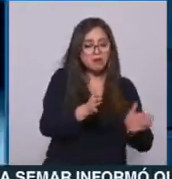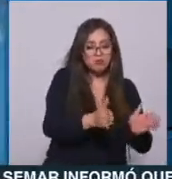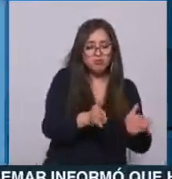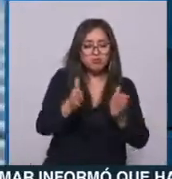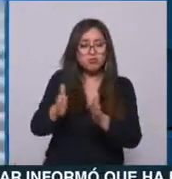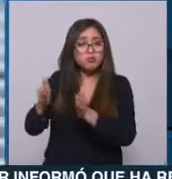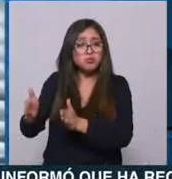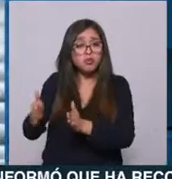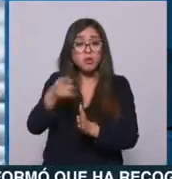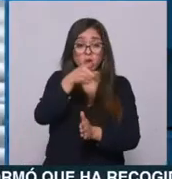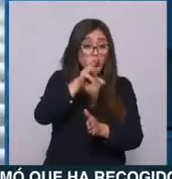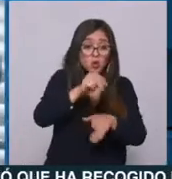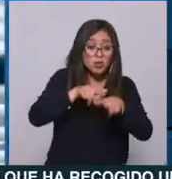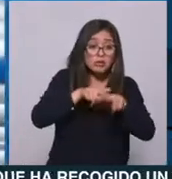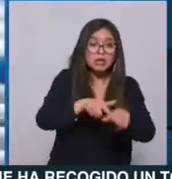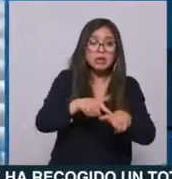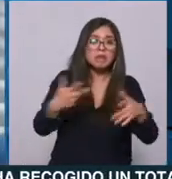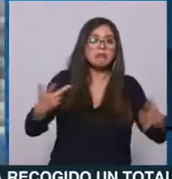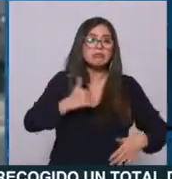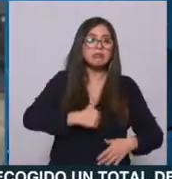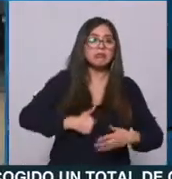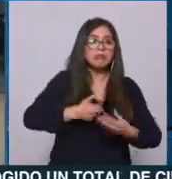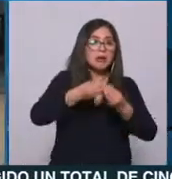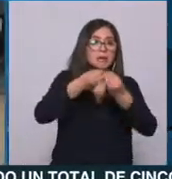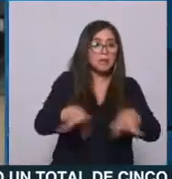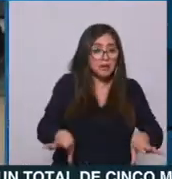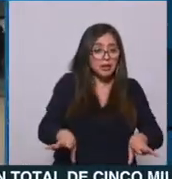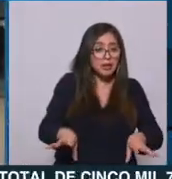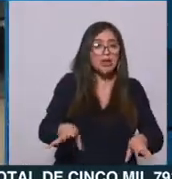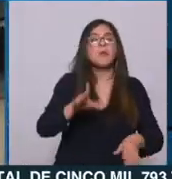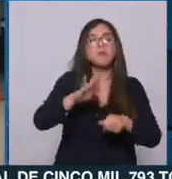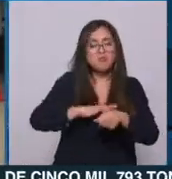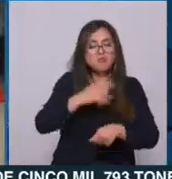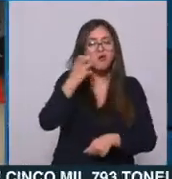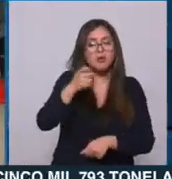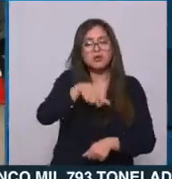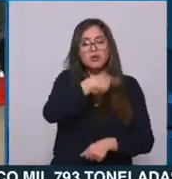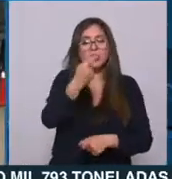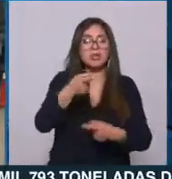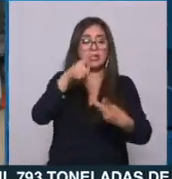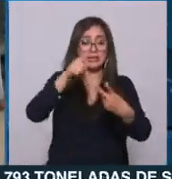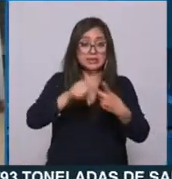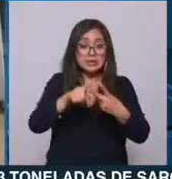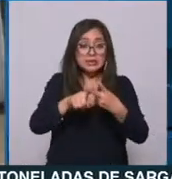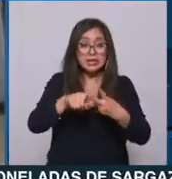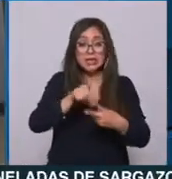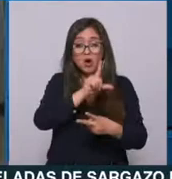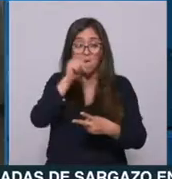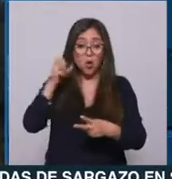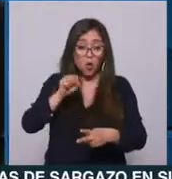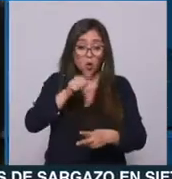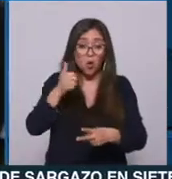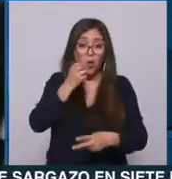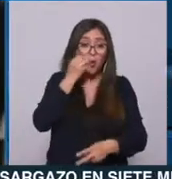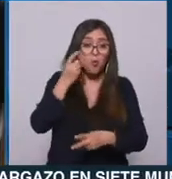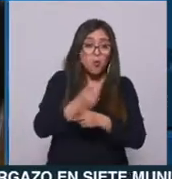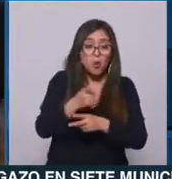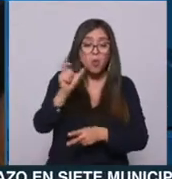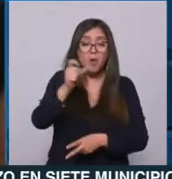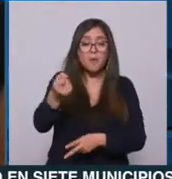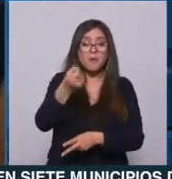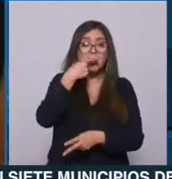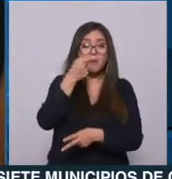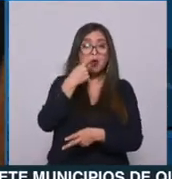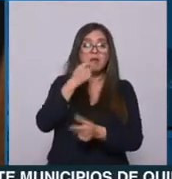puede ser perdida. Requiere una segunda línea, y todos sabemos que obviamente las segundas líneas, pues el porcentaje de respuesta tiende